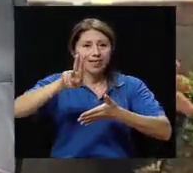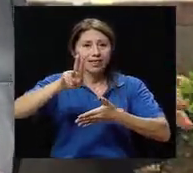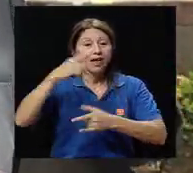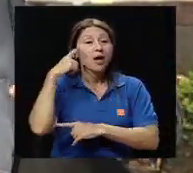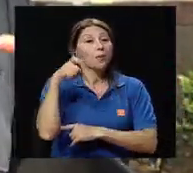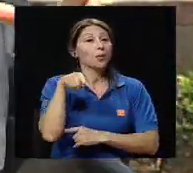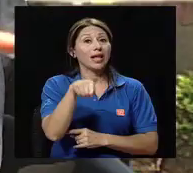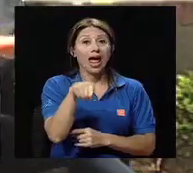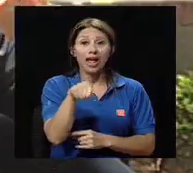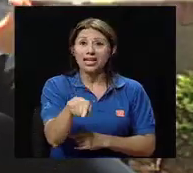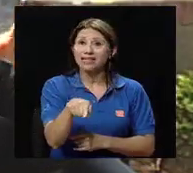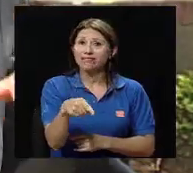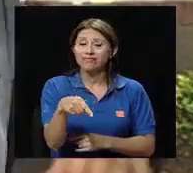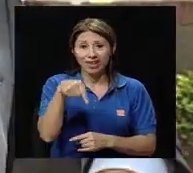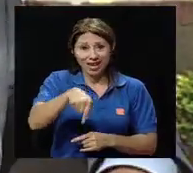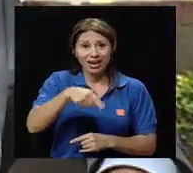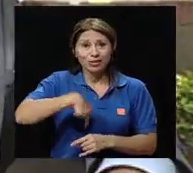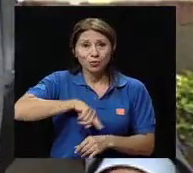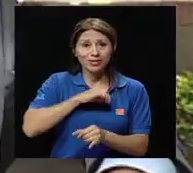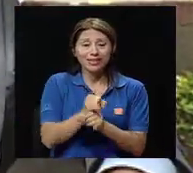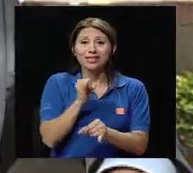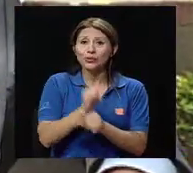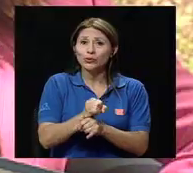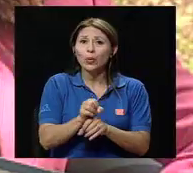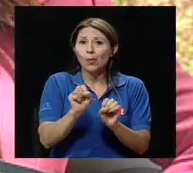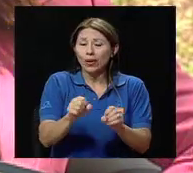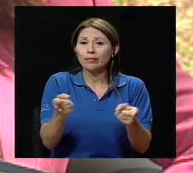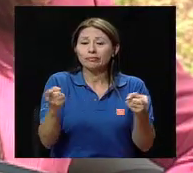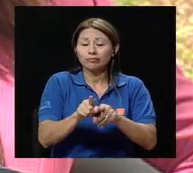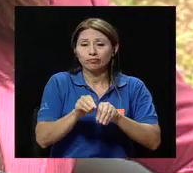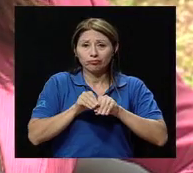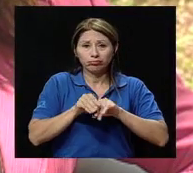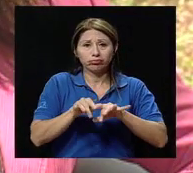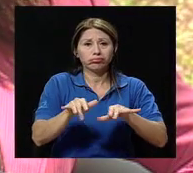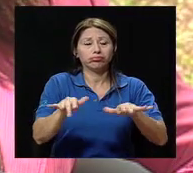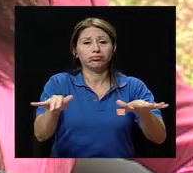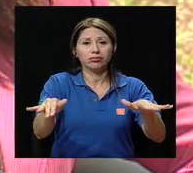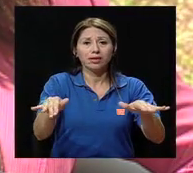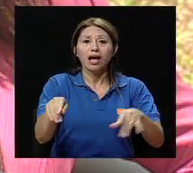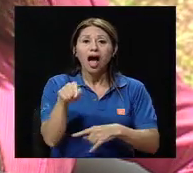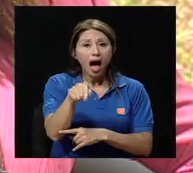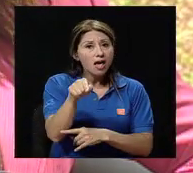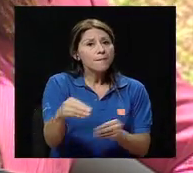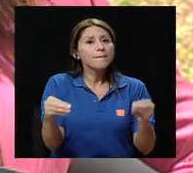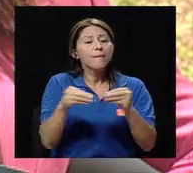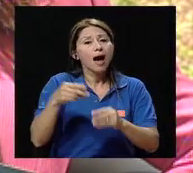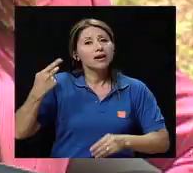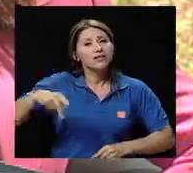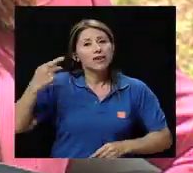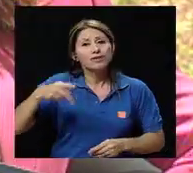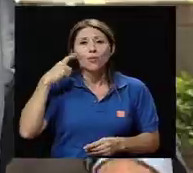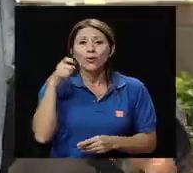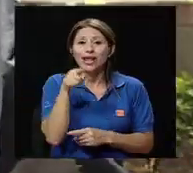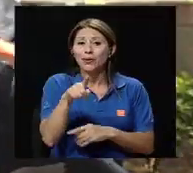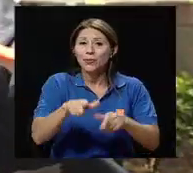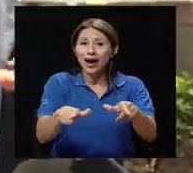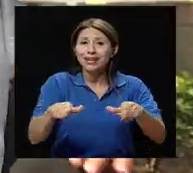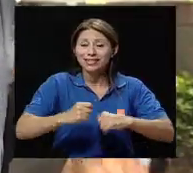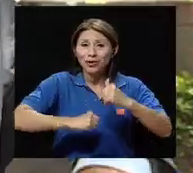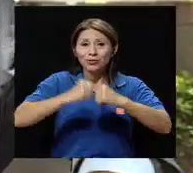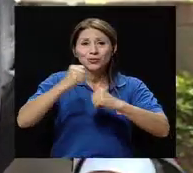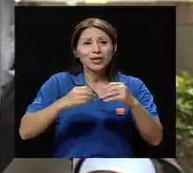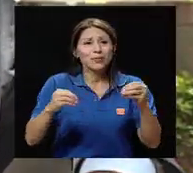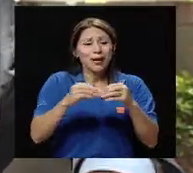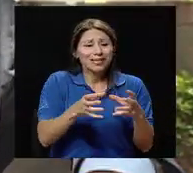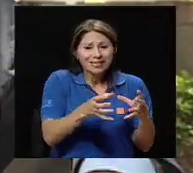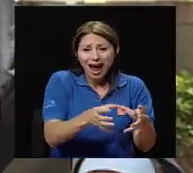sí podemos decir un brote constructivo en nuestra institución. Y obviamente ahí incrementaban los riesgos con tarros,